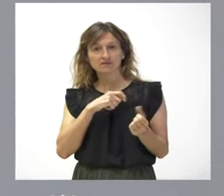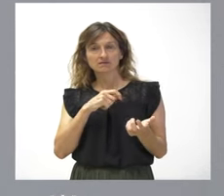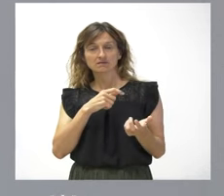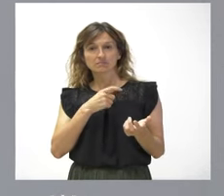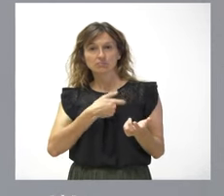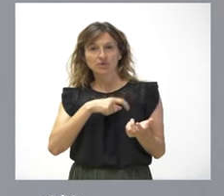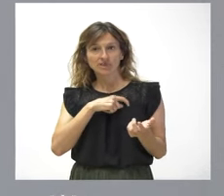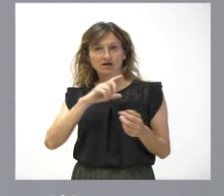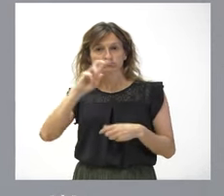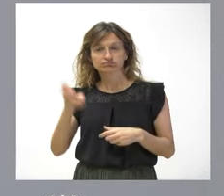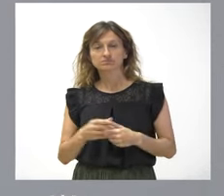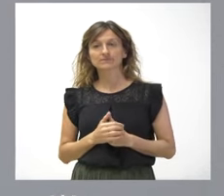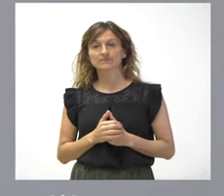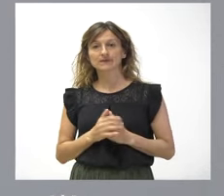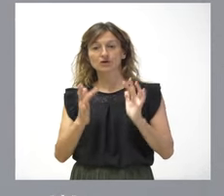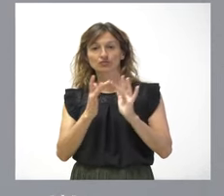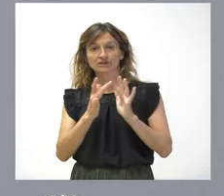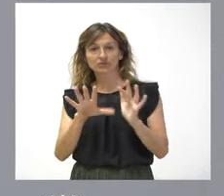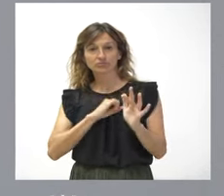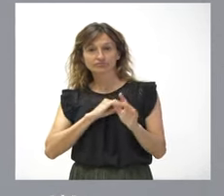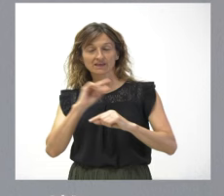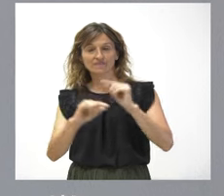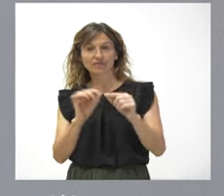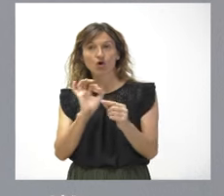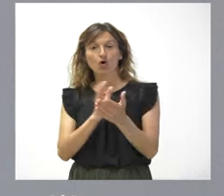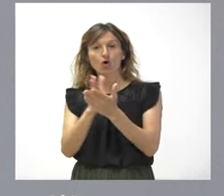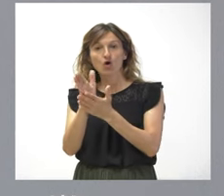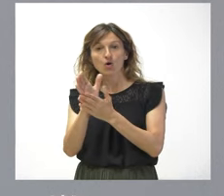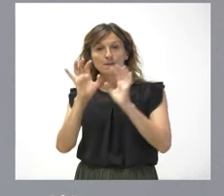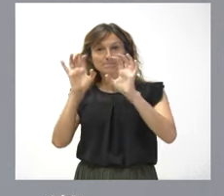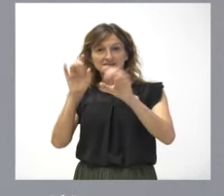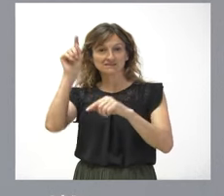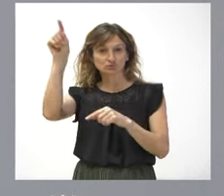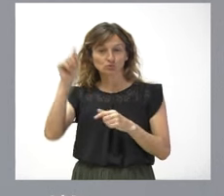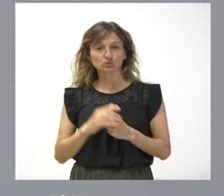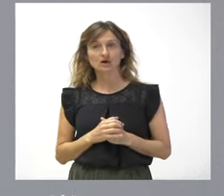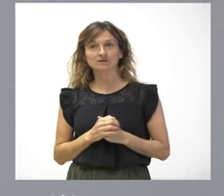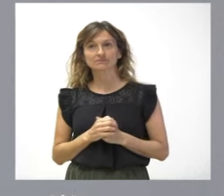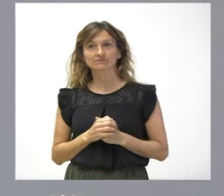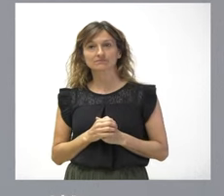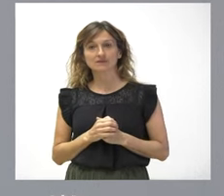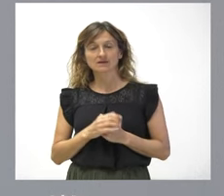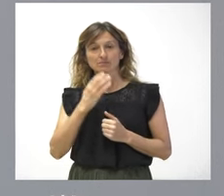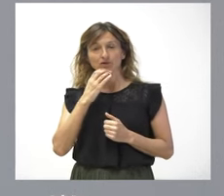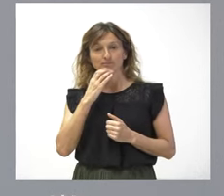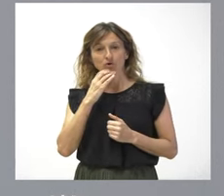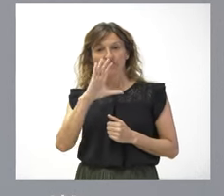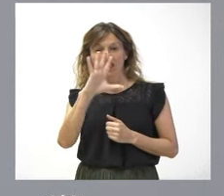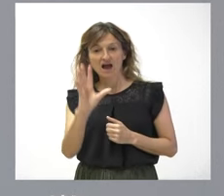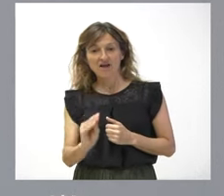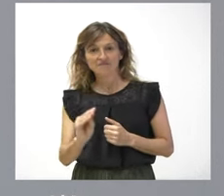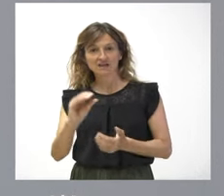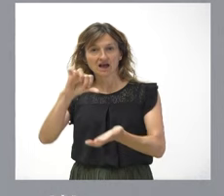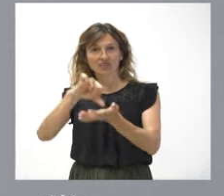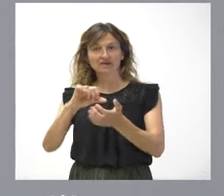directa con estas personas que han sido infectadas o bien en los países de destino en el centro de África que básicamente son algunos